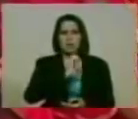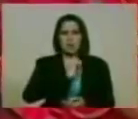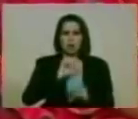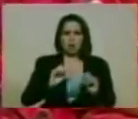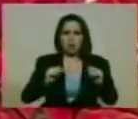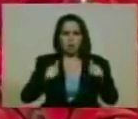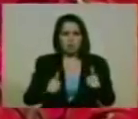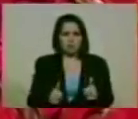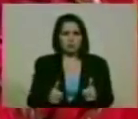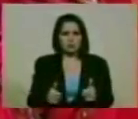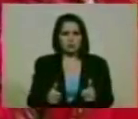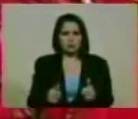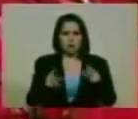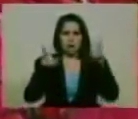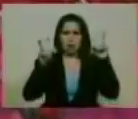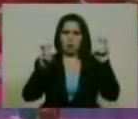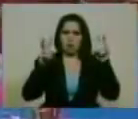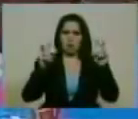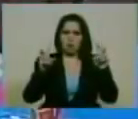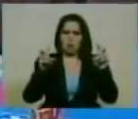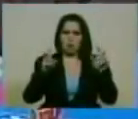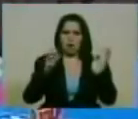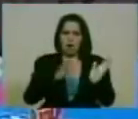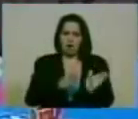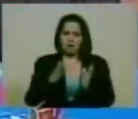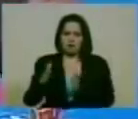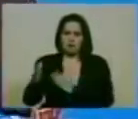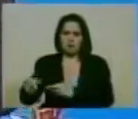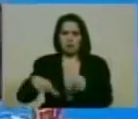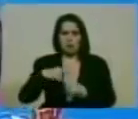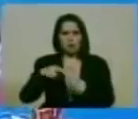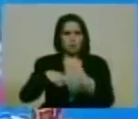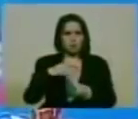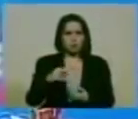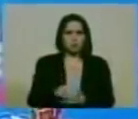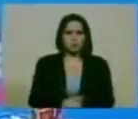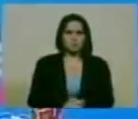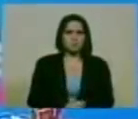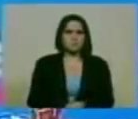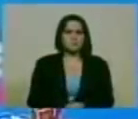empieza el nuevo sexenio, la nueva etapa de la revolución.